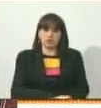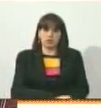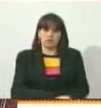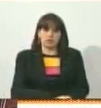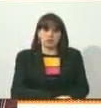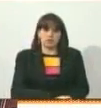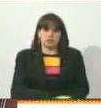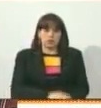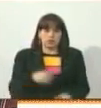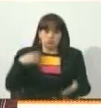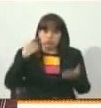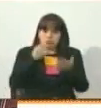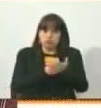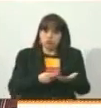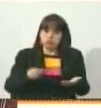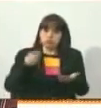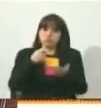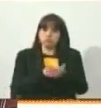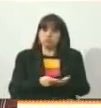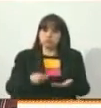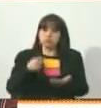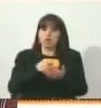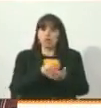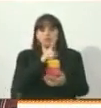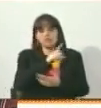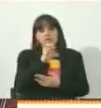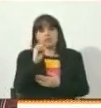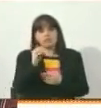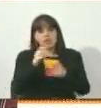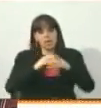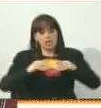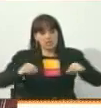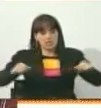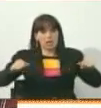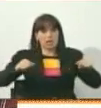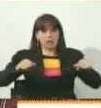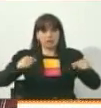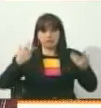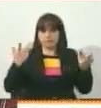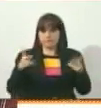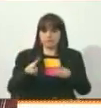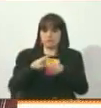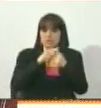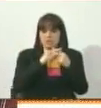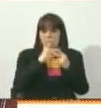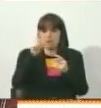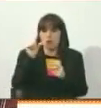El financiamiento, ah no, usted tiene 10 hectáreas, usted no puede acceder a ningún crédito porque usted lo que tiene son 10 hectáreas.